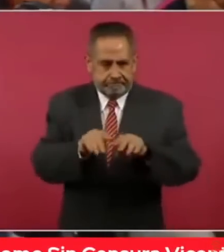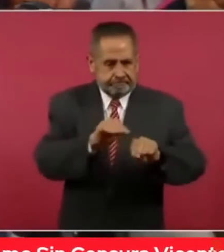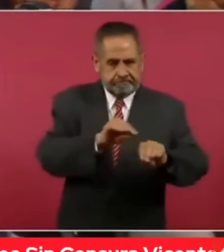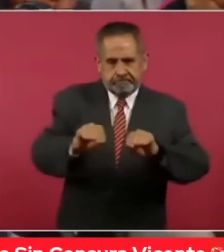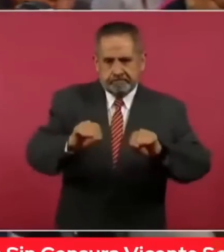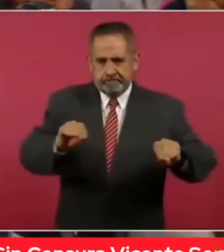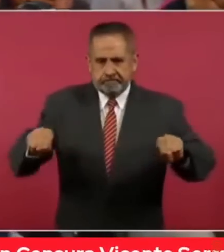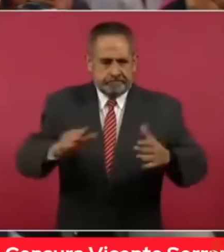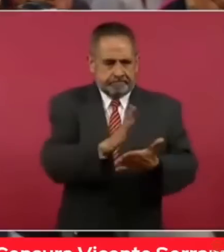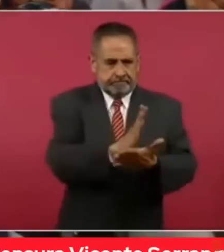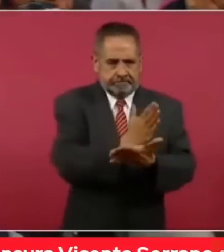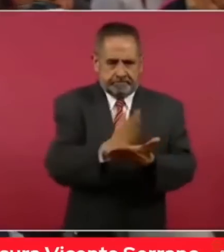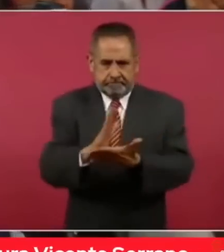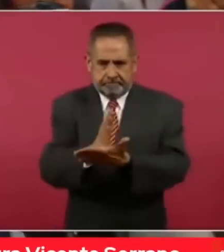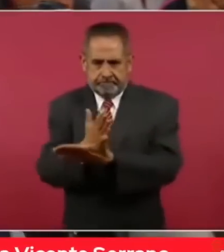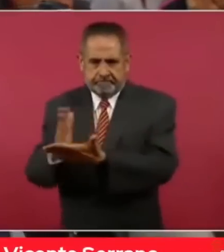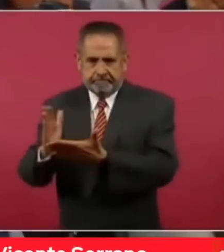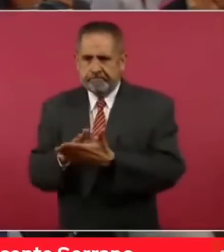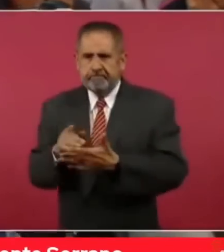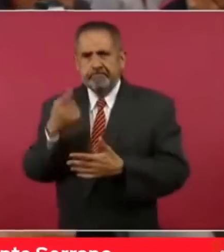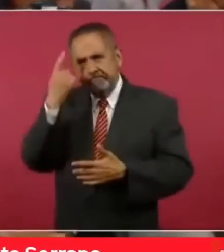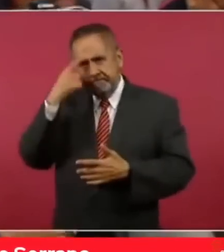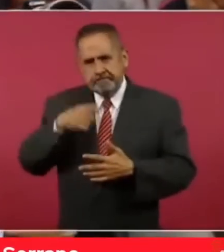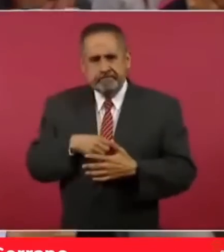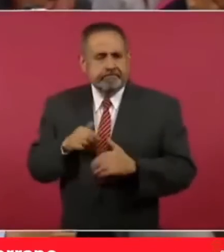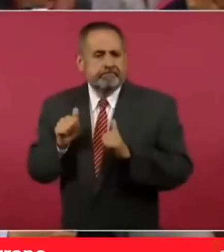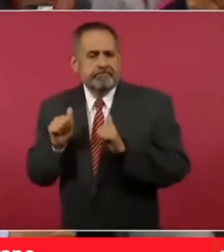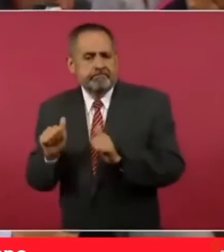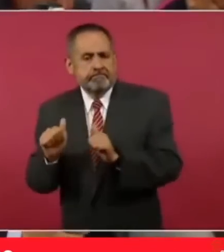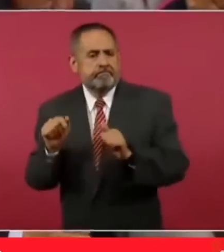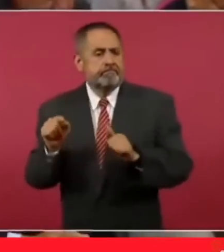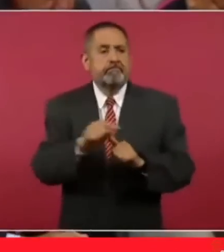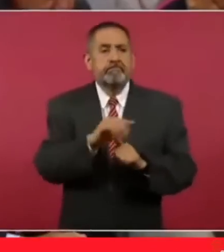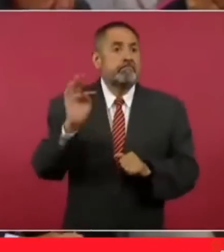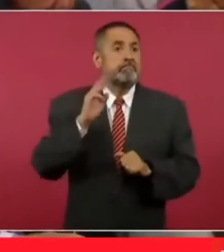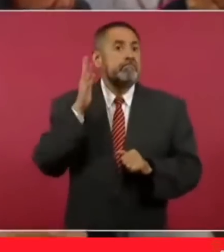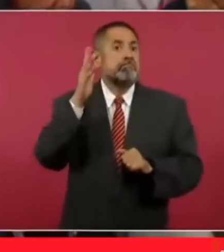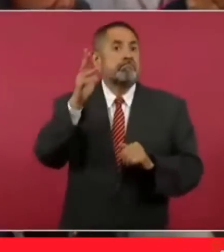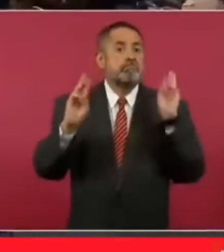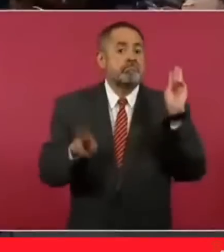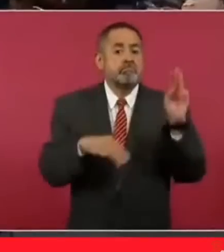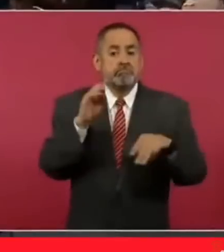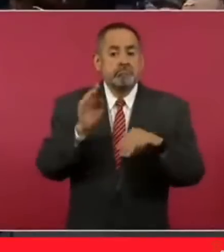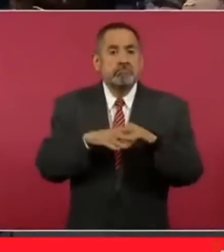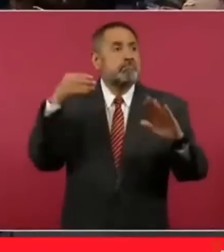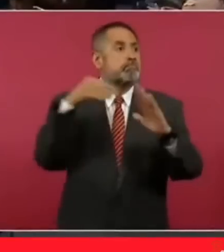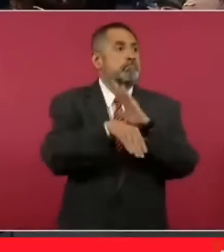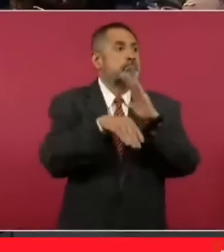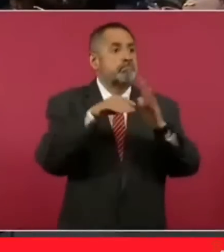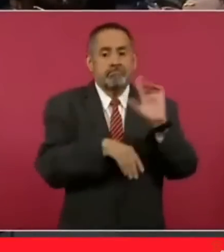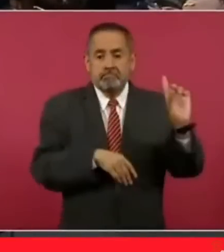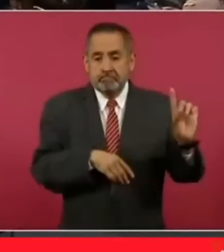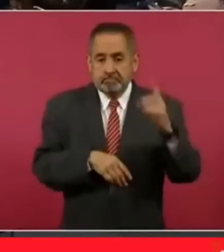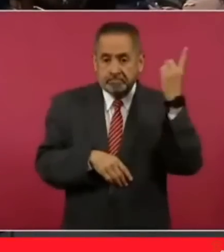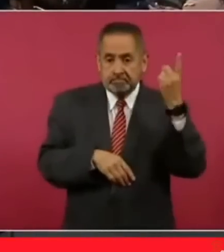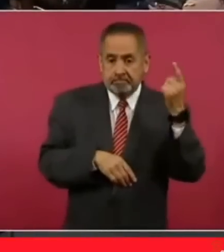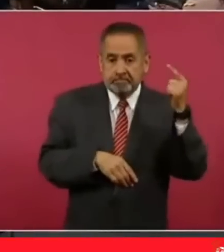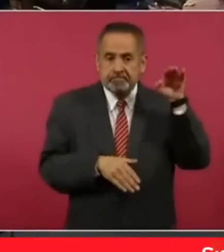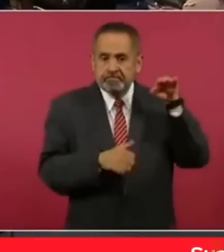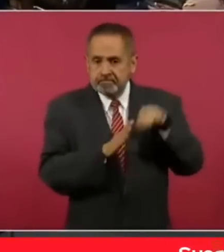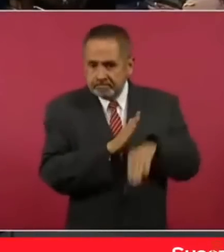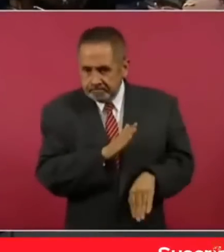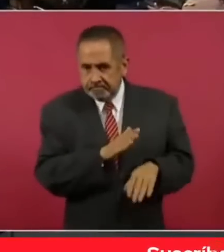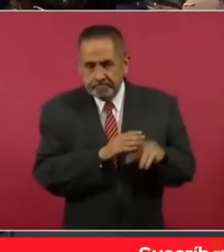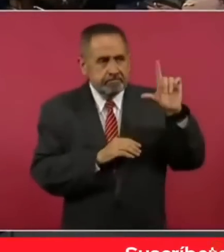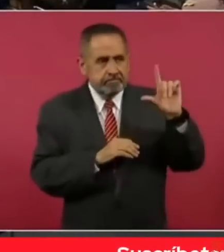internacionales como una medida de protección ante un escenario probable de mayor debilitamiento del dólar como moneda